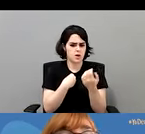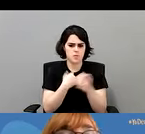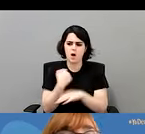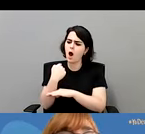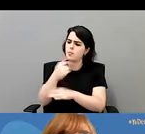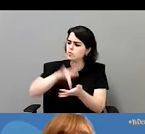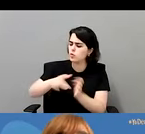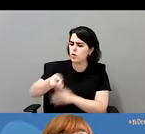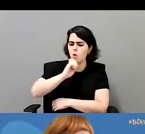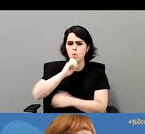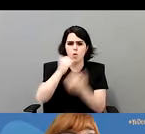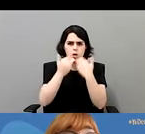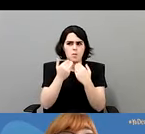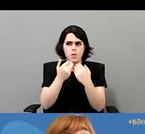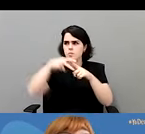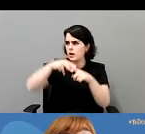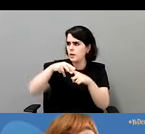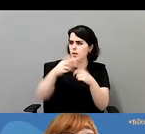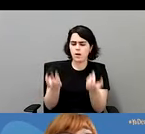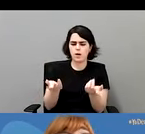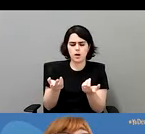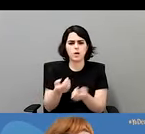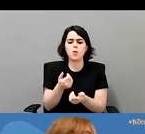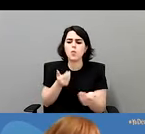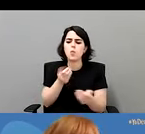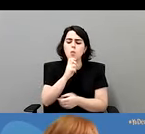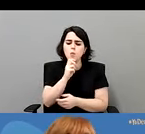apoyos instrumentales. ¿Cómo? ¿Cuándo?